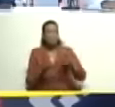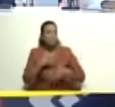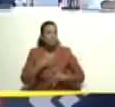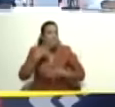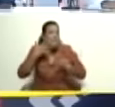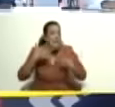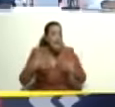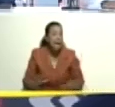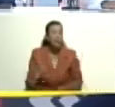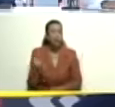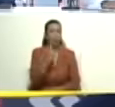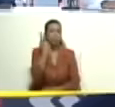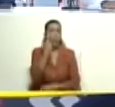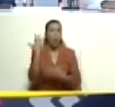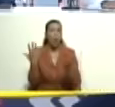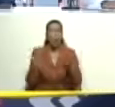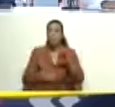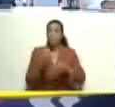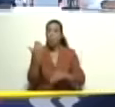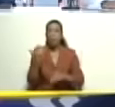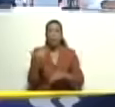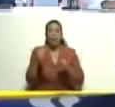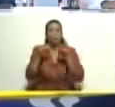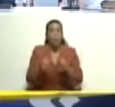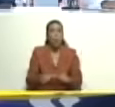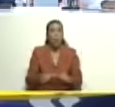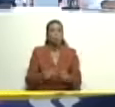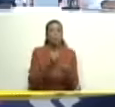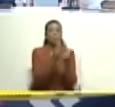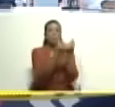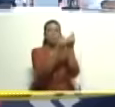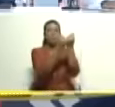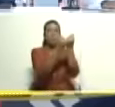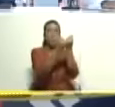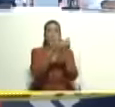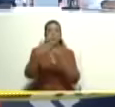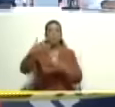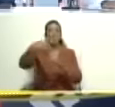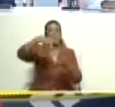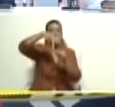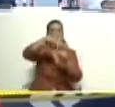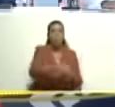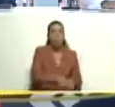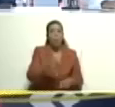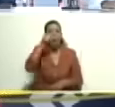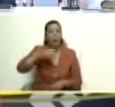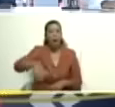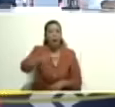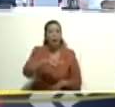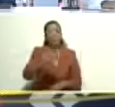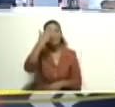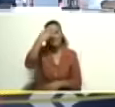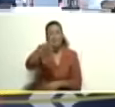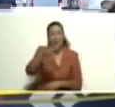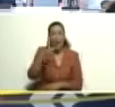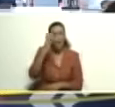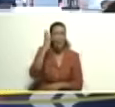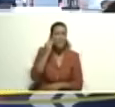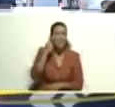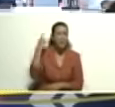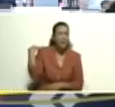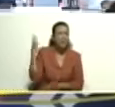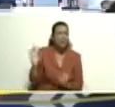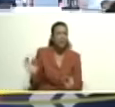es, ni será el modelo estatista soviético. Ustedes lo saben, no ha